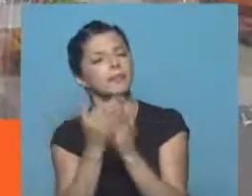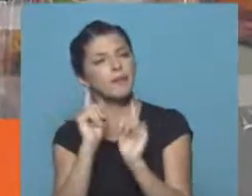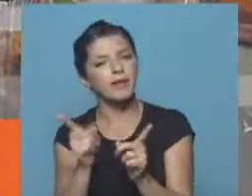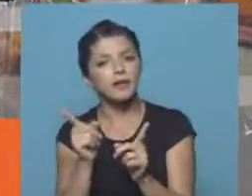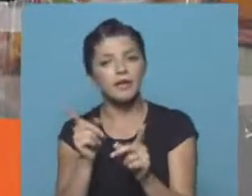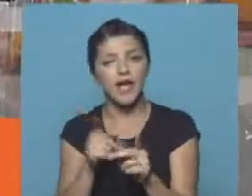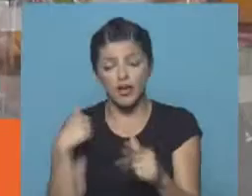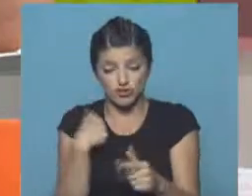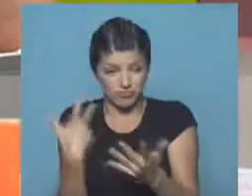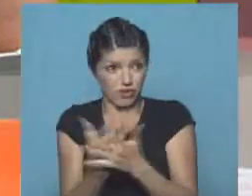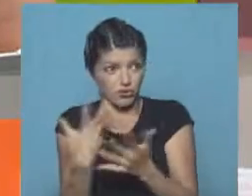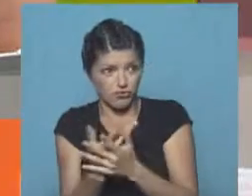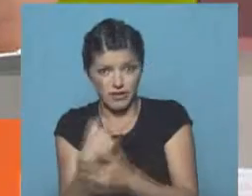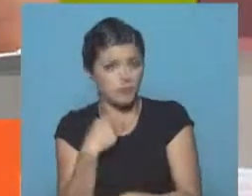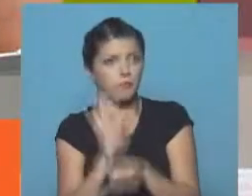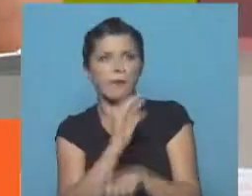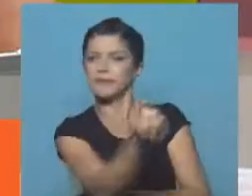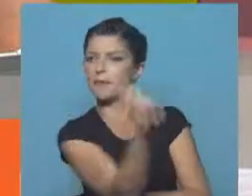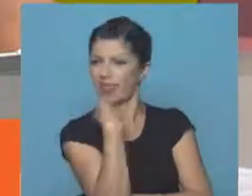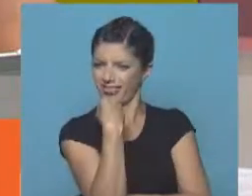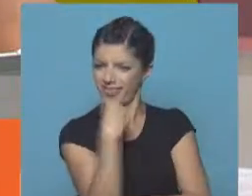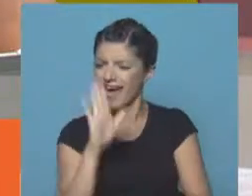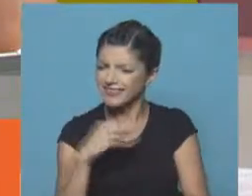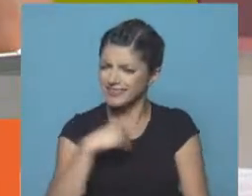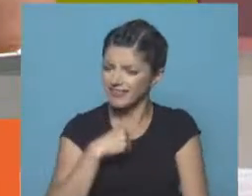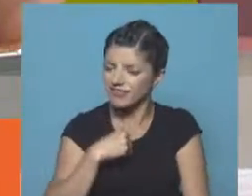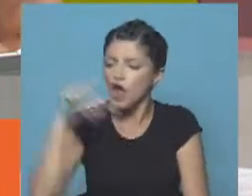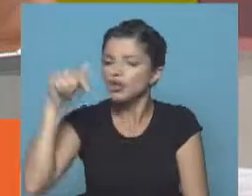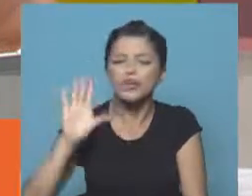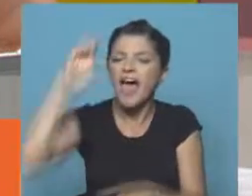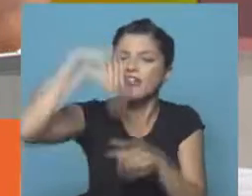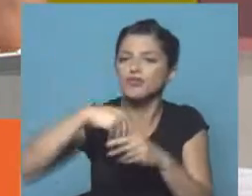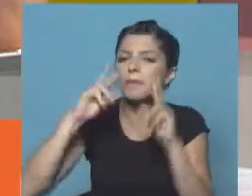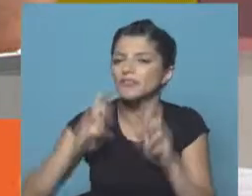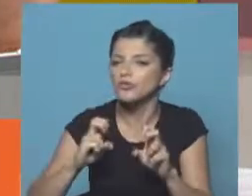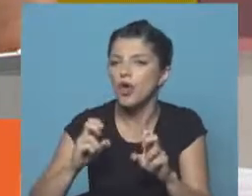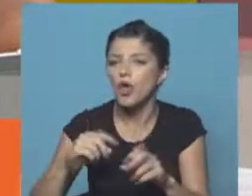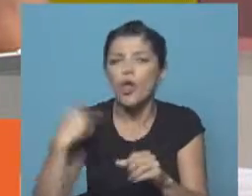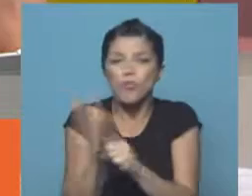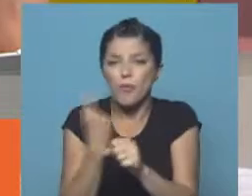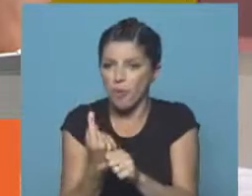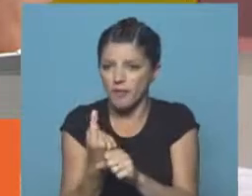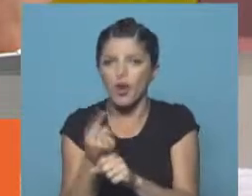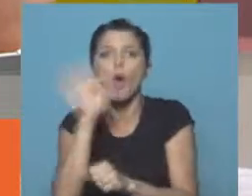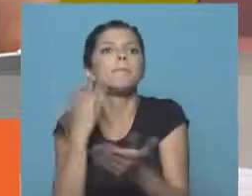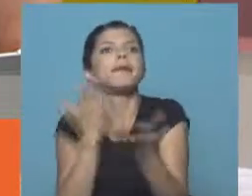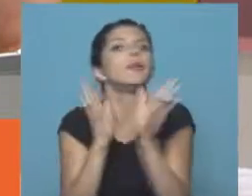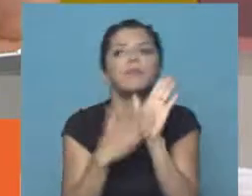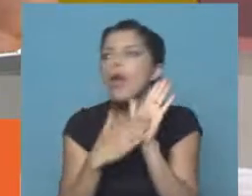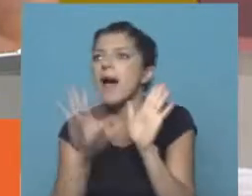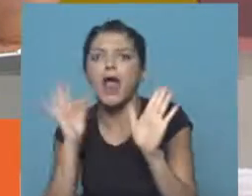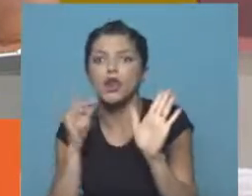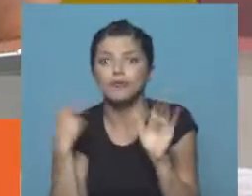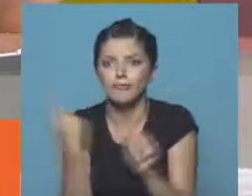víctimas no son escuchados. De hecho, hoy en el proceso no son parte, ¿no? O sea, ellos no pueden ser querellantes, no pueden pedir medidas de prueba, no